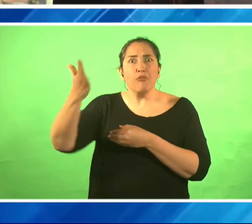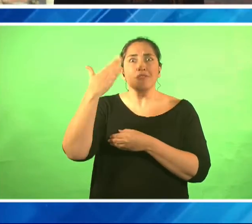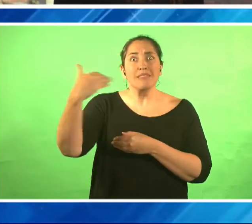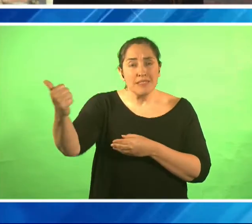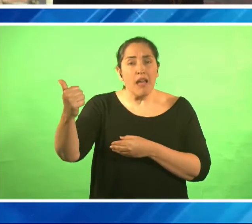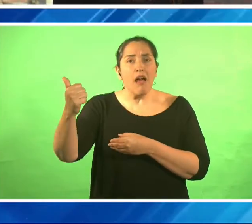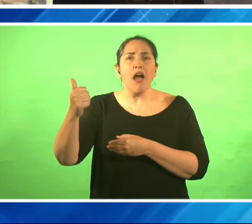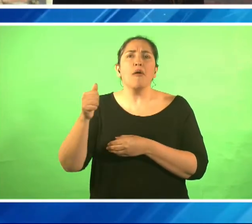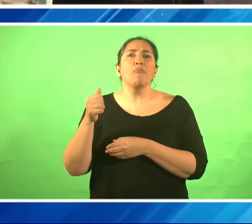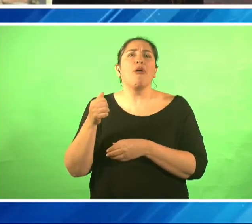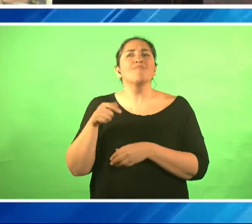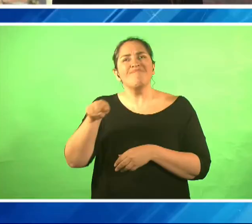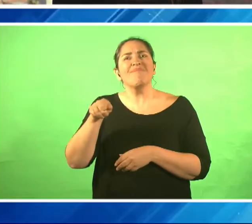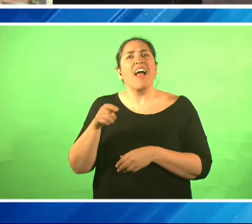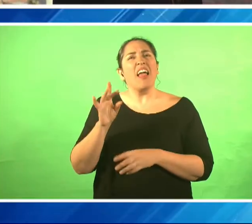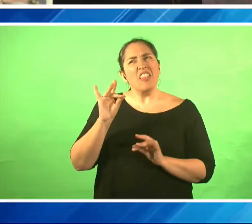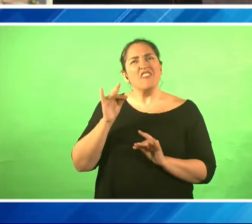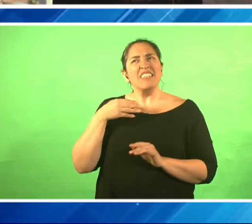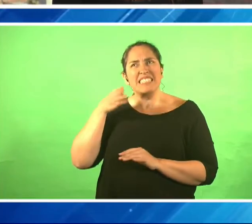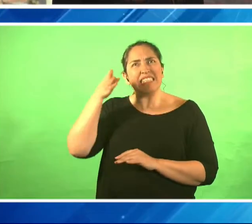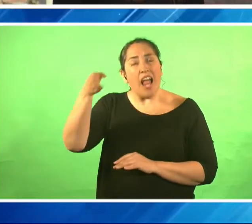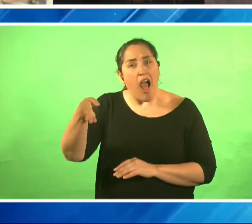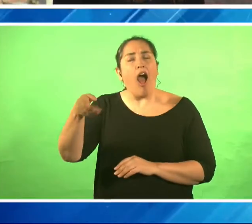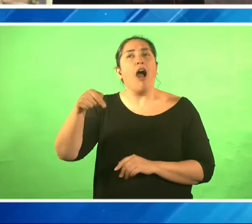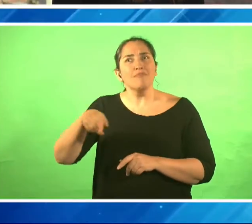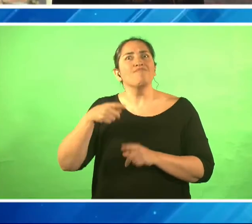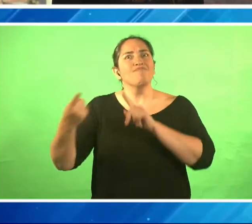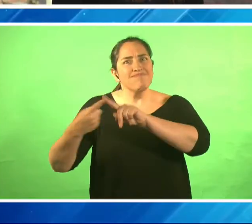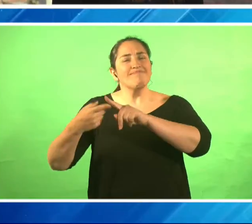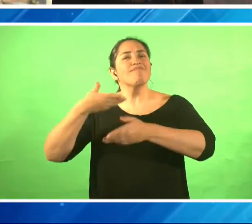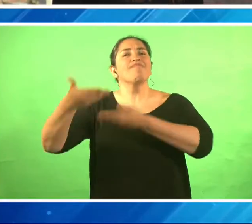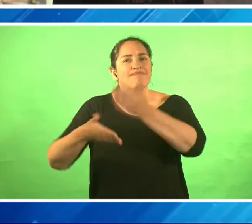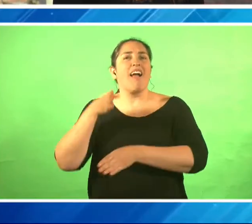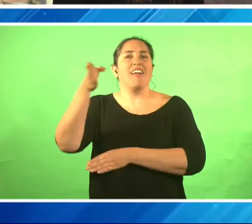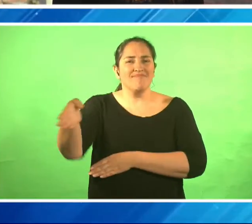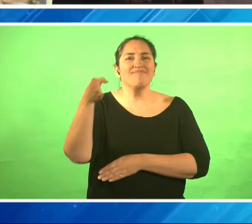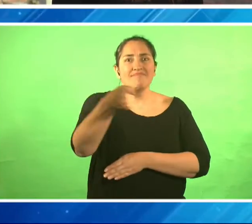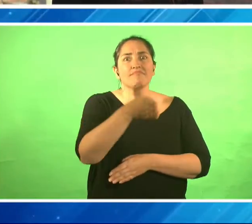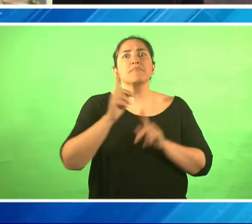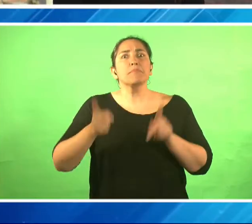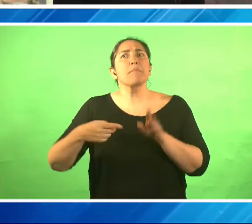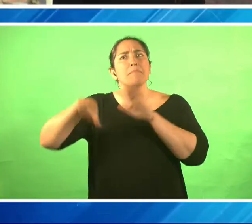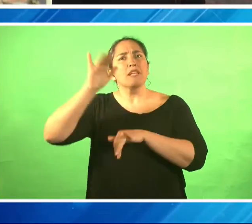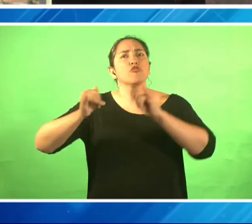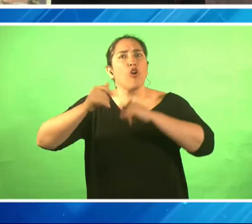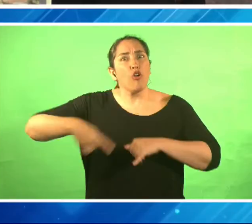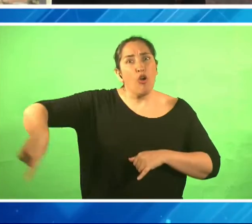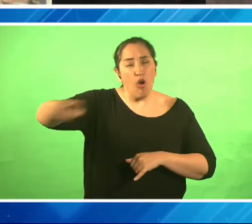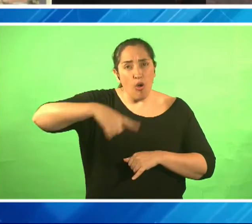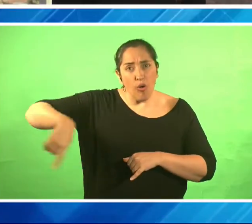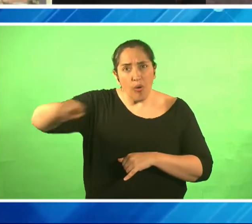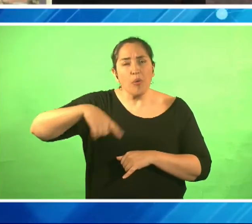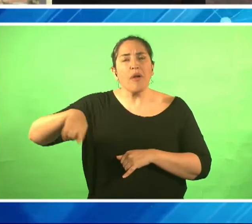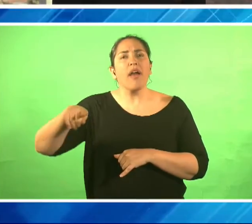generalmente llega muy poco a esos lugares. Y, bueno, son justamente jóvenes especialmente